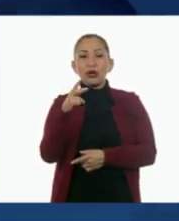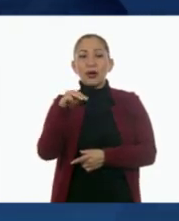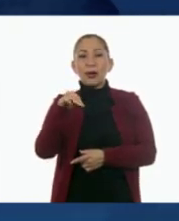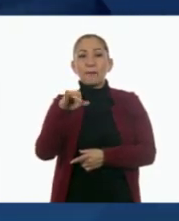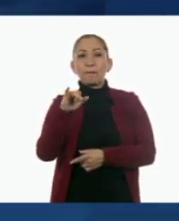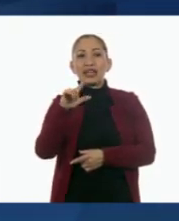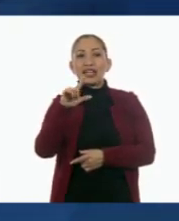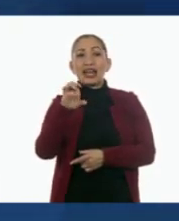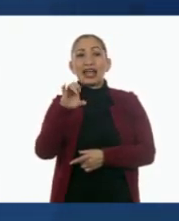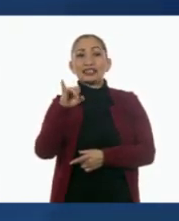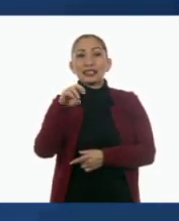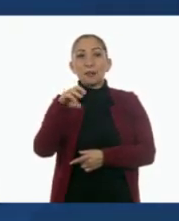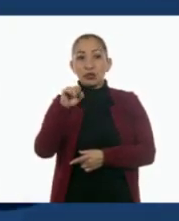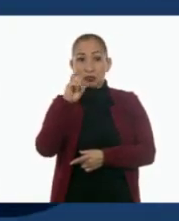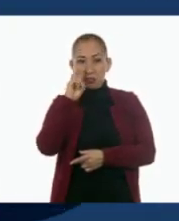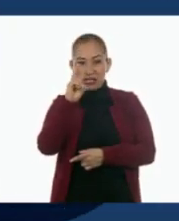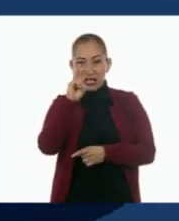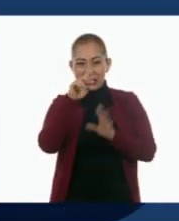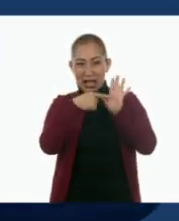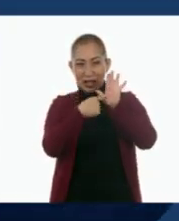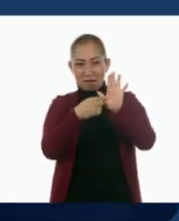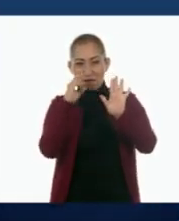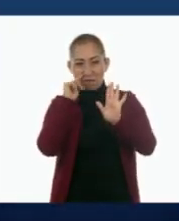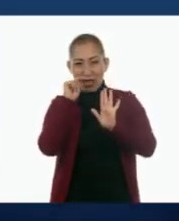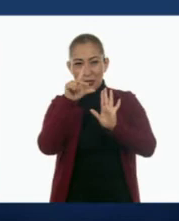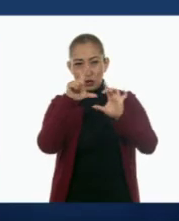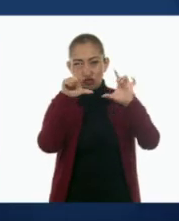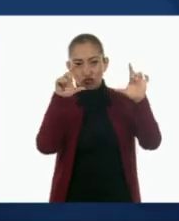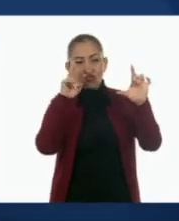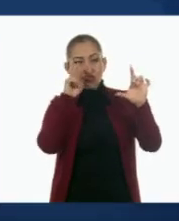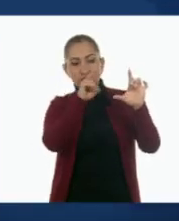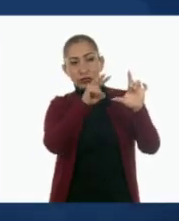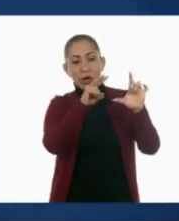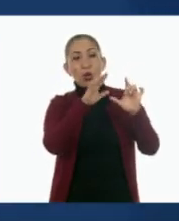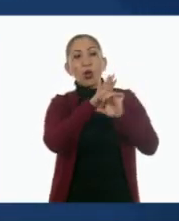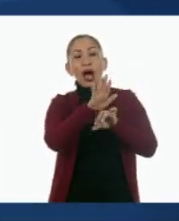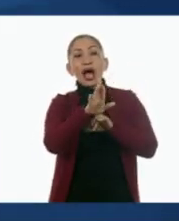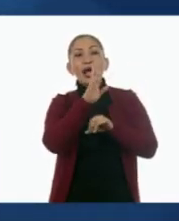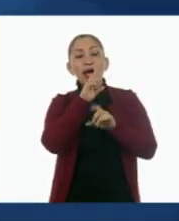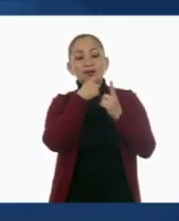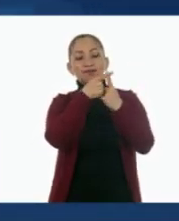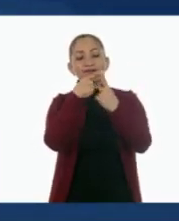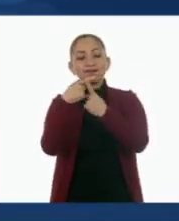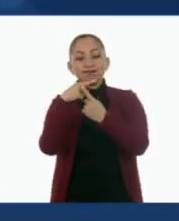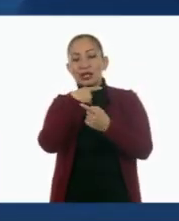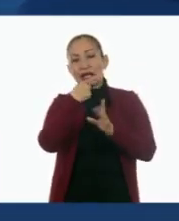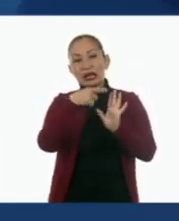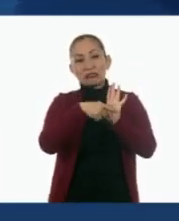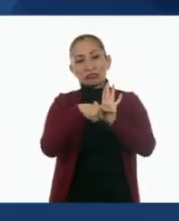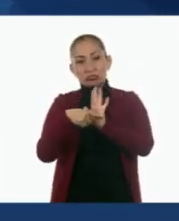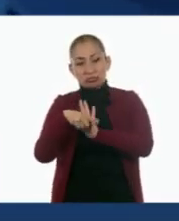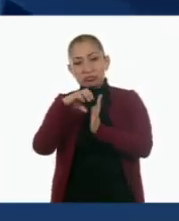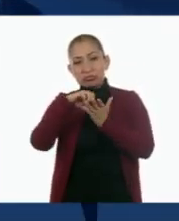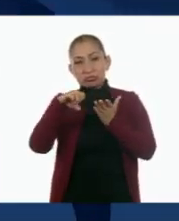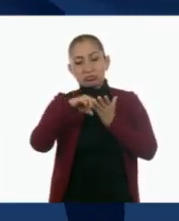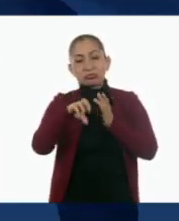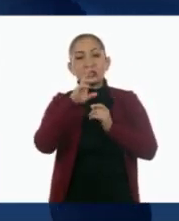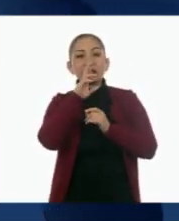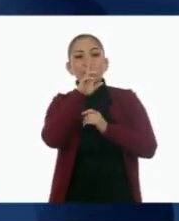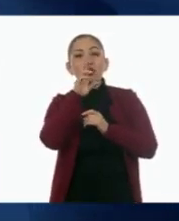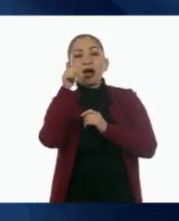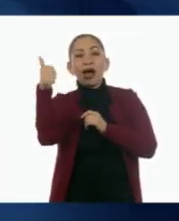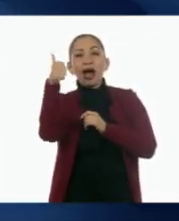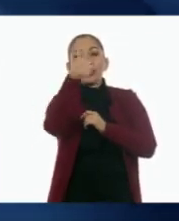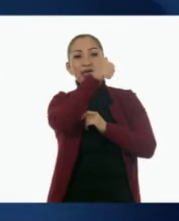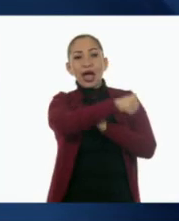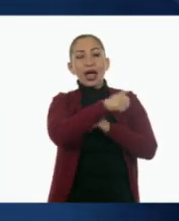428 milésimos. En su pantalla ya está apareciendo que, cuáles son las operaciones y los números que corresponden a cada